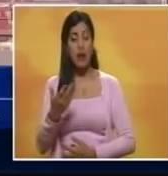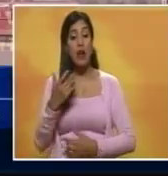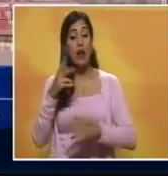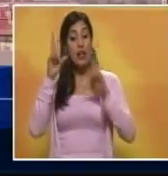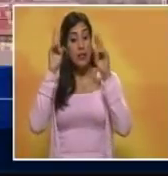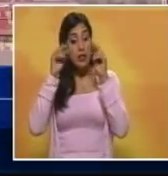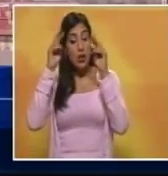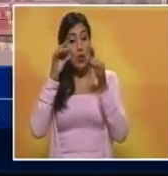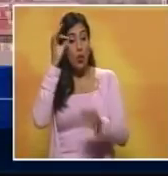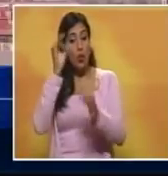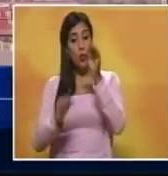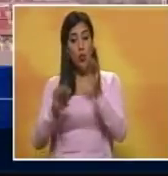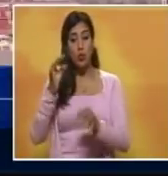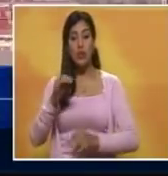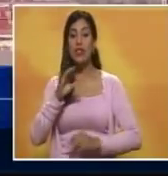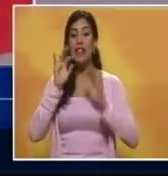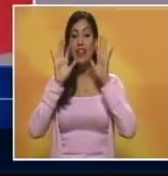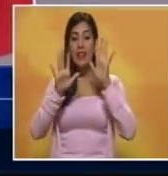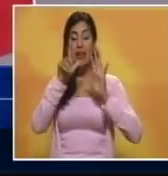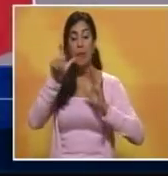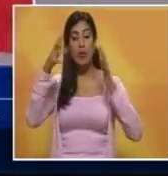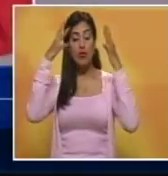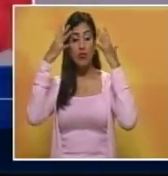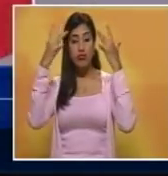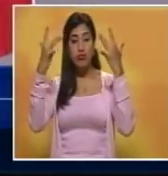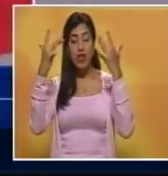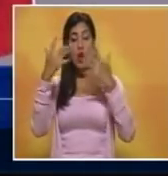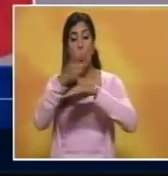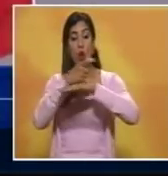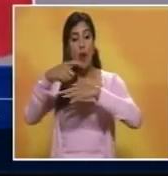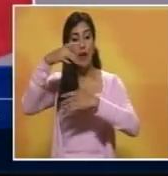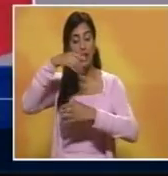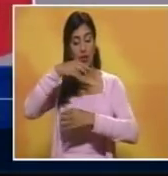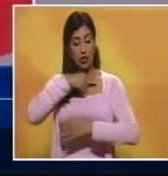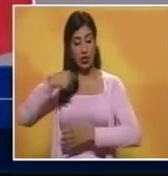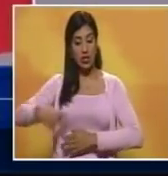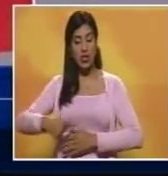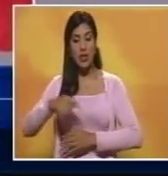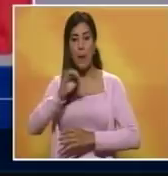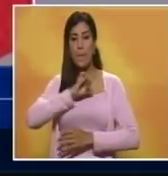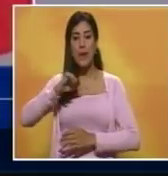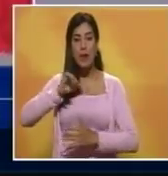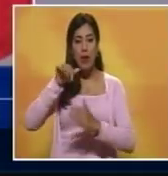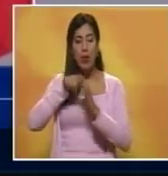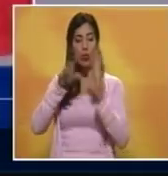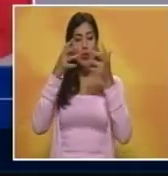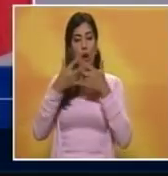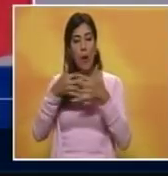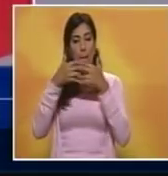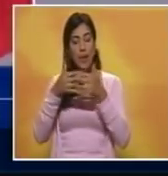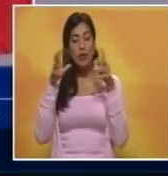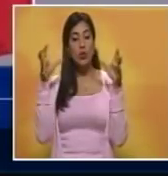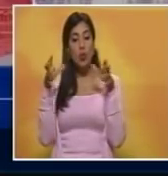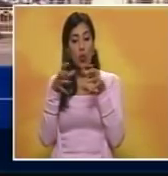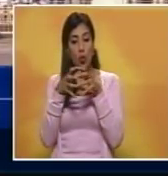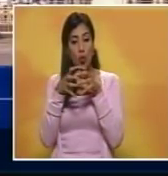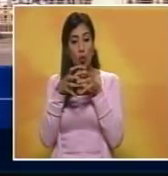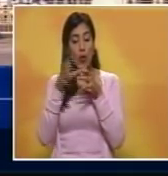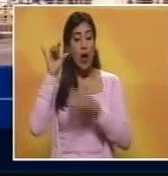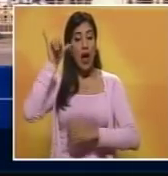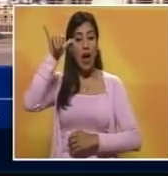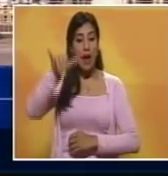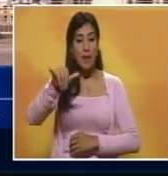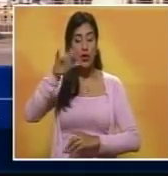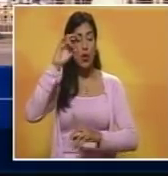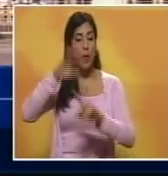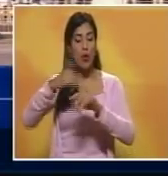el Departamento de Justicia, 10 agentes de inteligencia del gobierno chino accedieron a datos privados de empresas del sector de la aviación